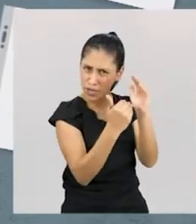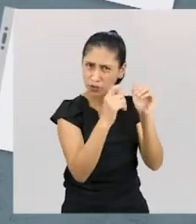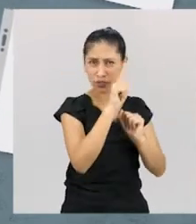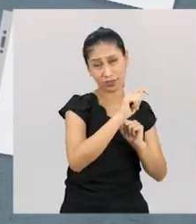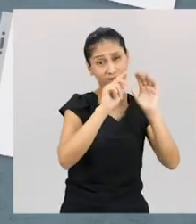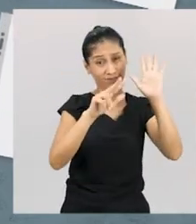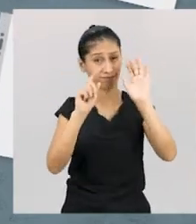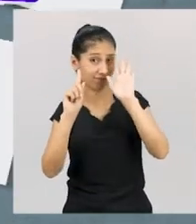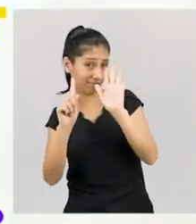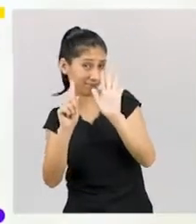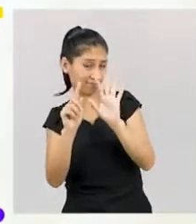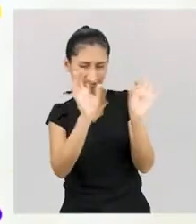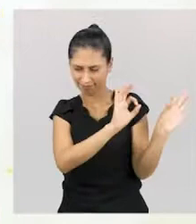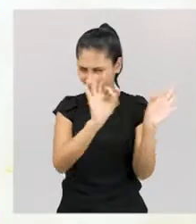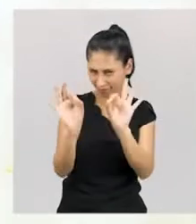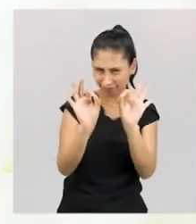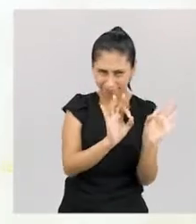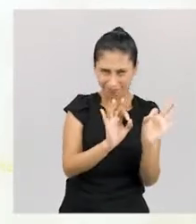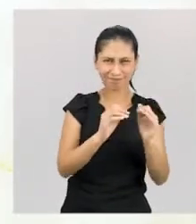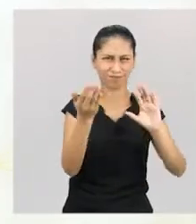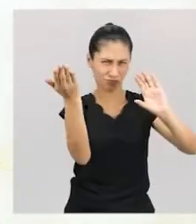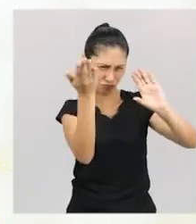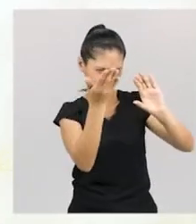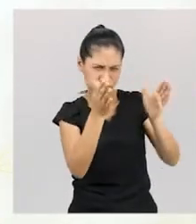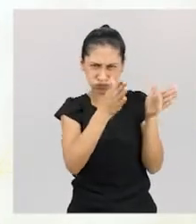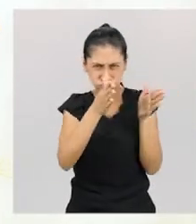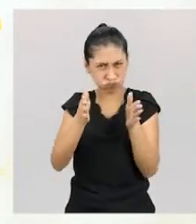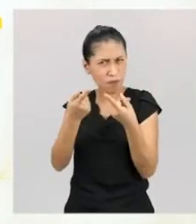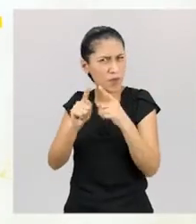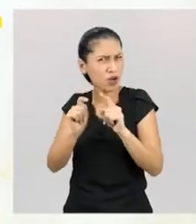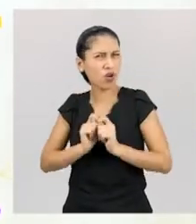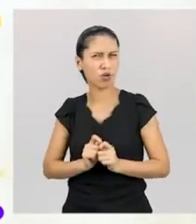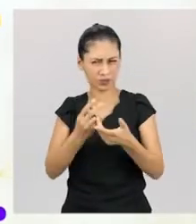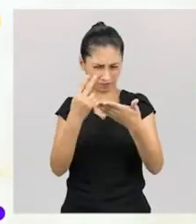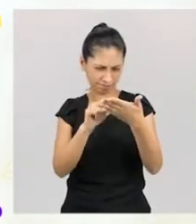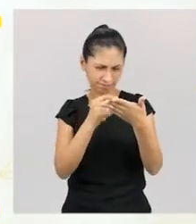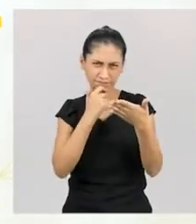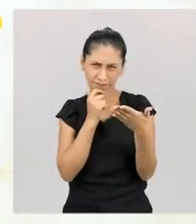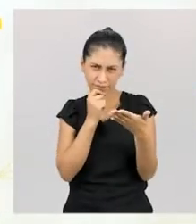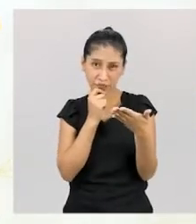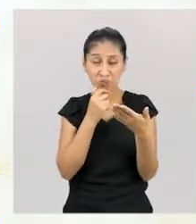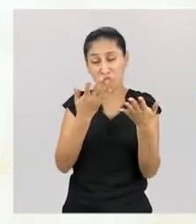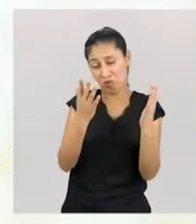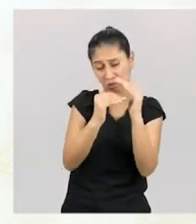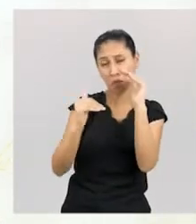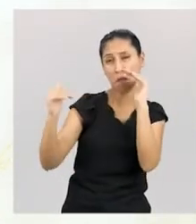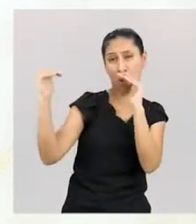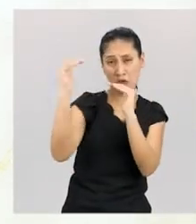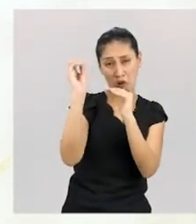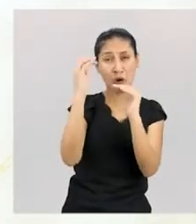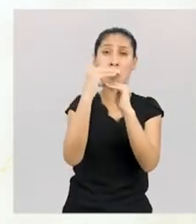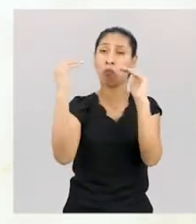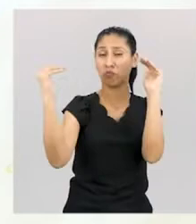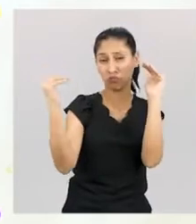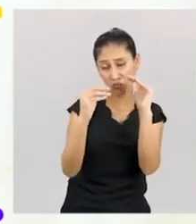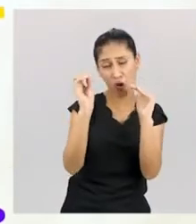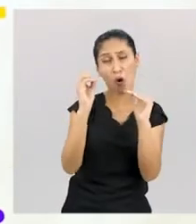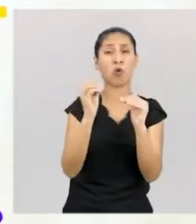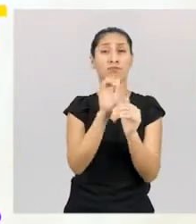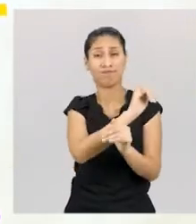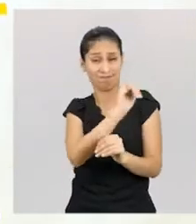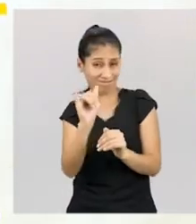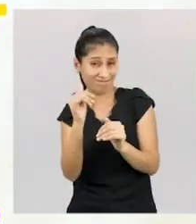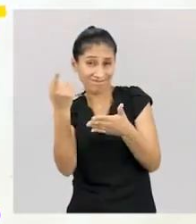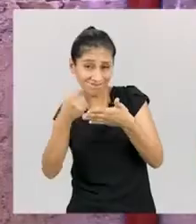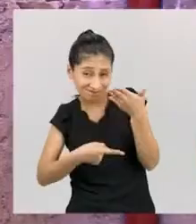186. Es el mismo procedimiento, solo que el símbolo es diferente. Puede ser mayor o igual que, o